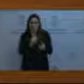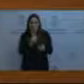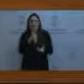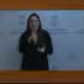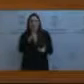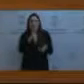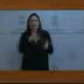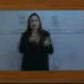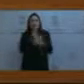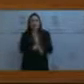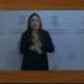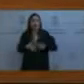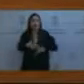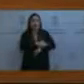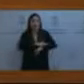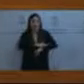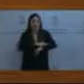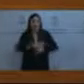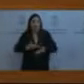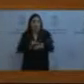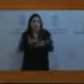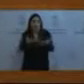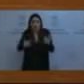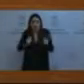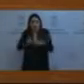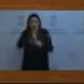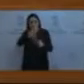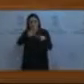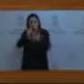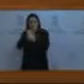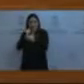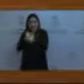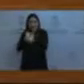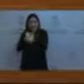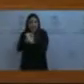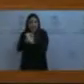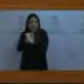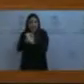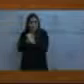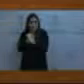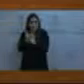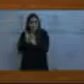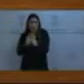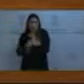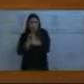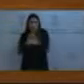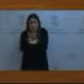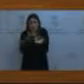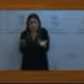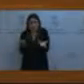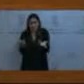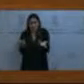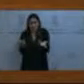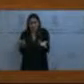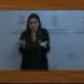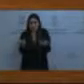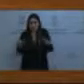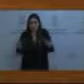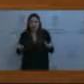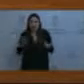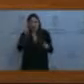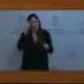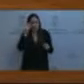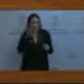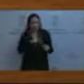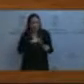que el Gobierno no lo ofrece a esos trabajadores ni a esos personal de la Administración de Justicia. Y lo que me parece triste es